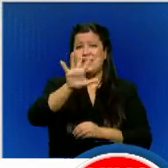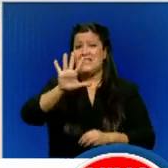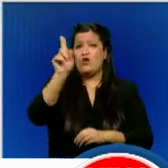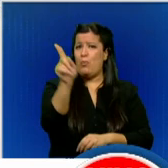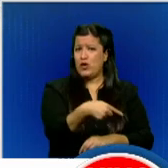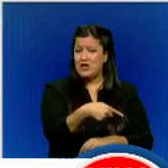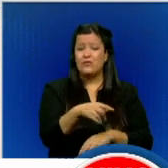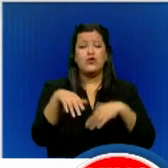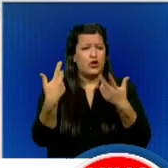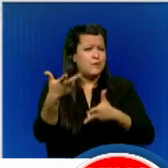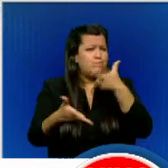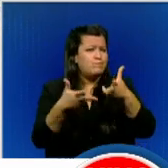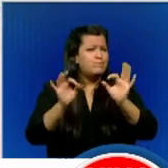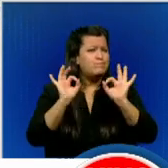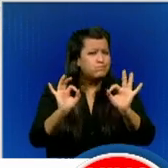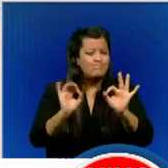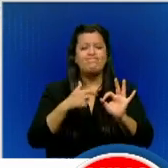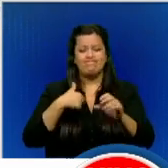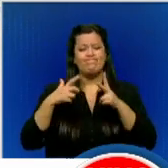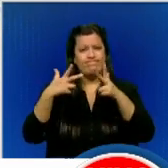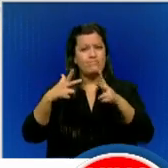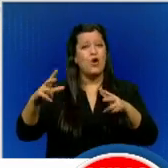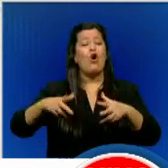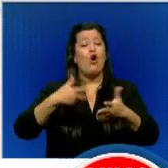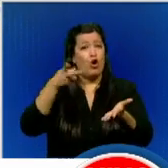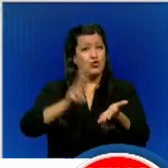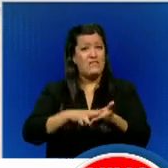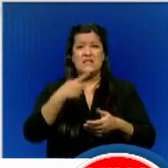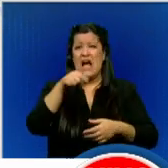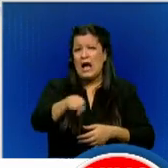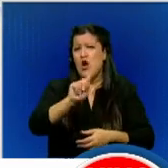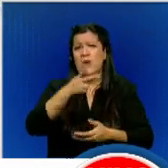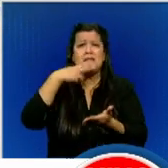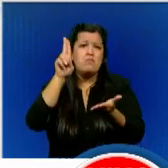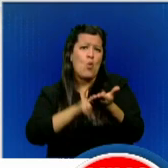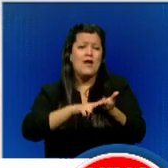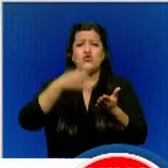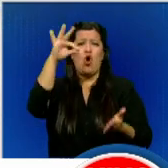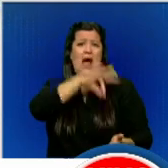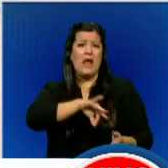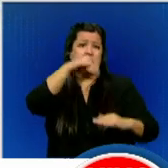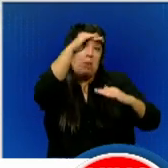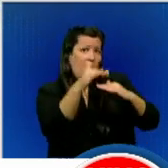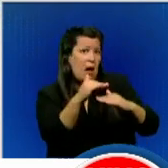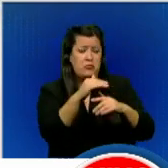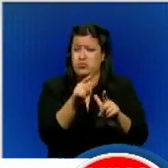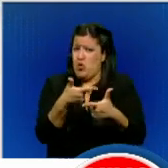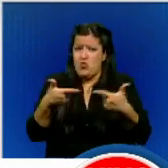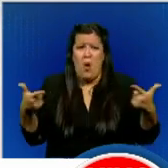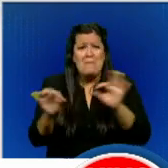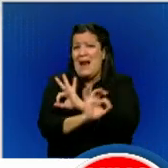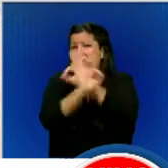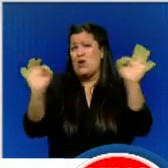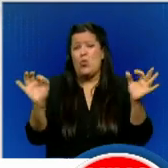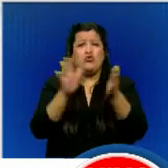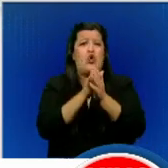dicho esto ratificó acá no hay reducción del impuesto a las ganancias para ninguno de los casos ni